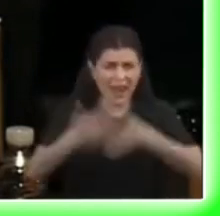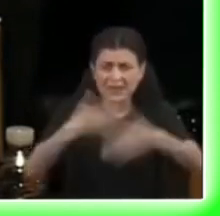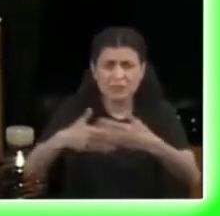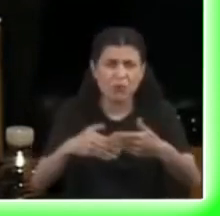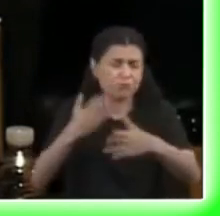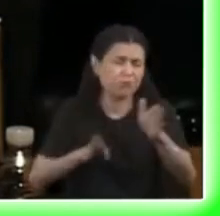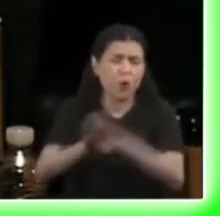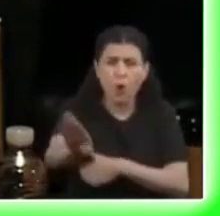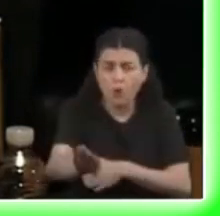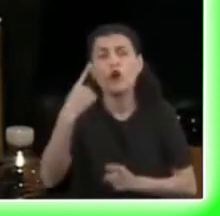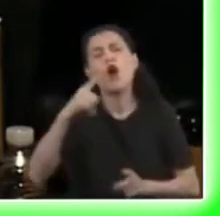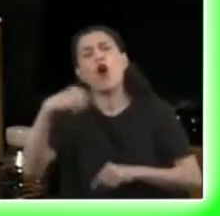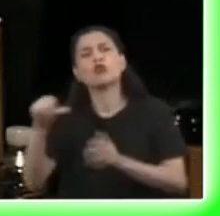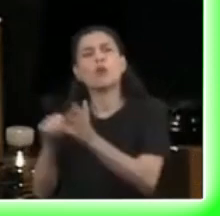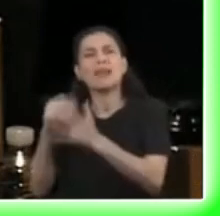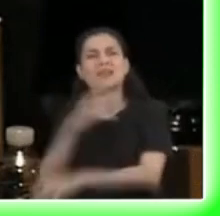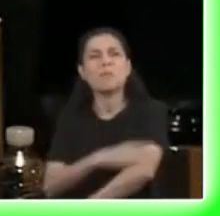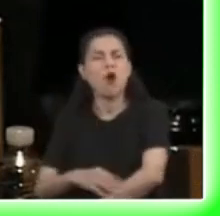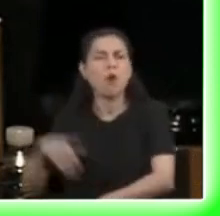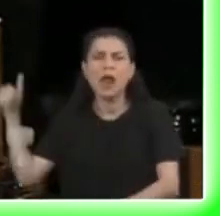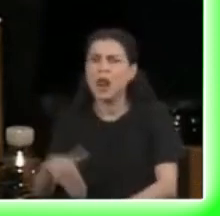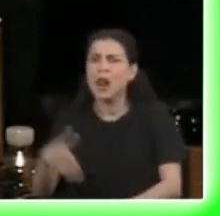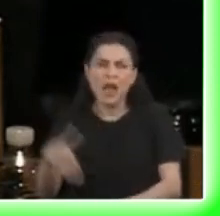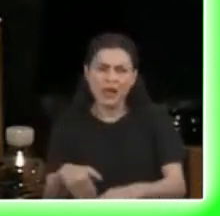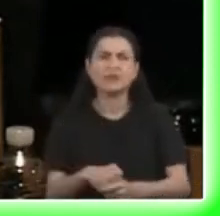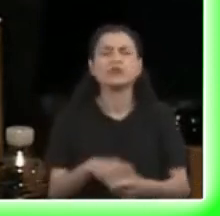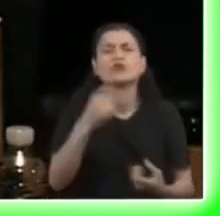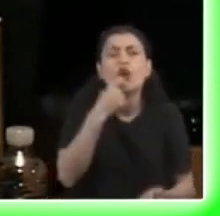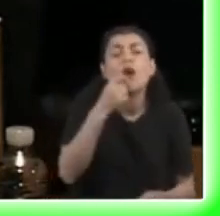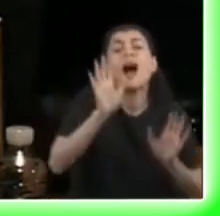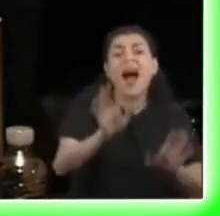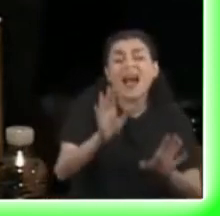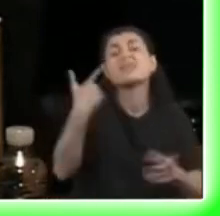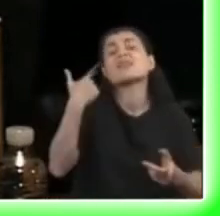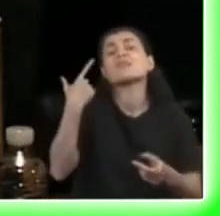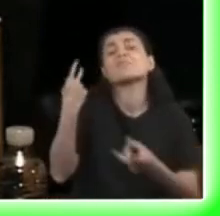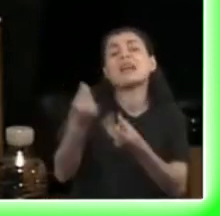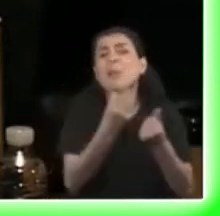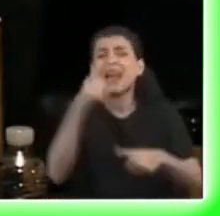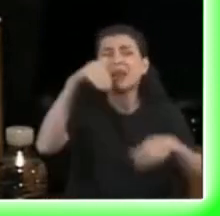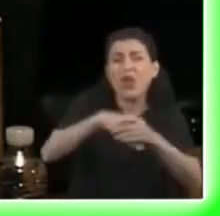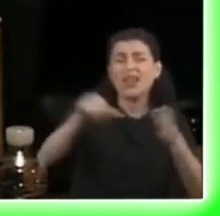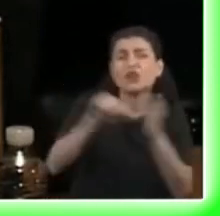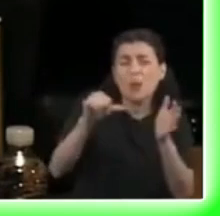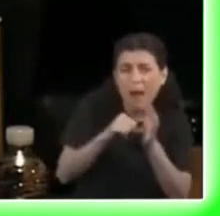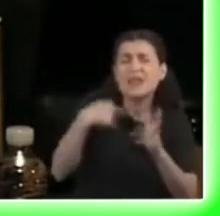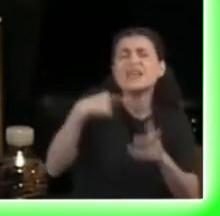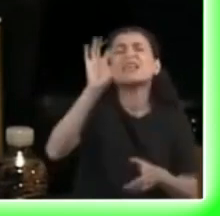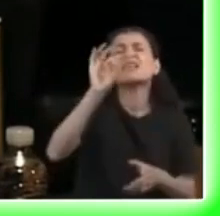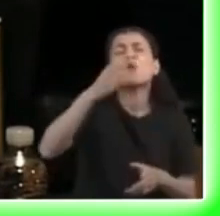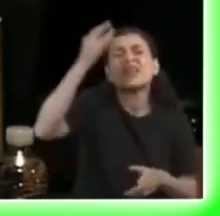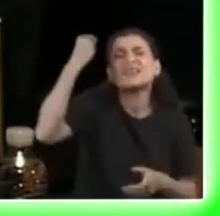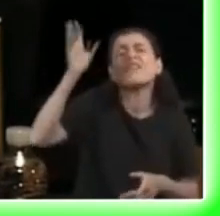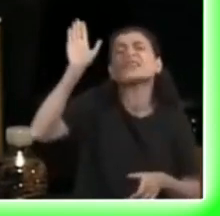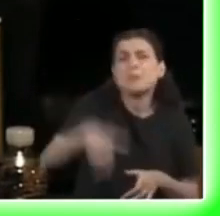que el país reprimido, que tengan 25 veces menos de pobres en el formato estándar y 50 veces menos en el